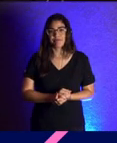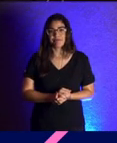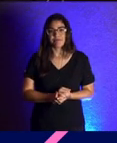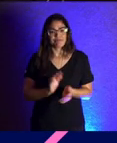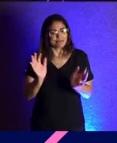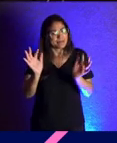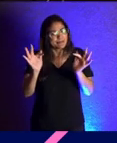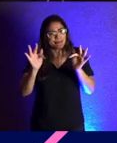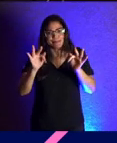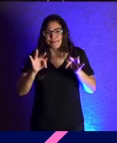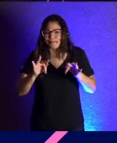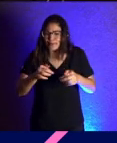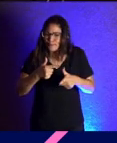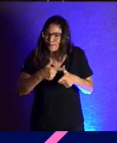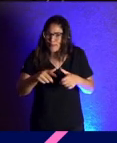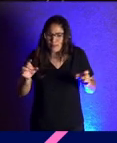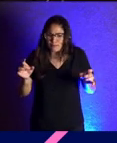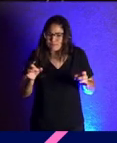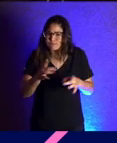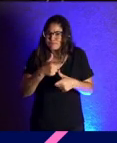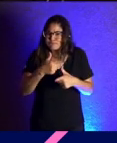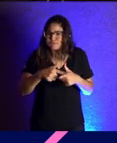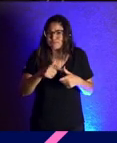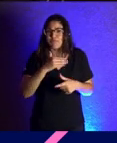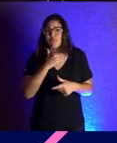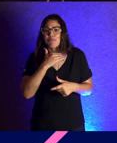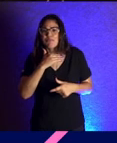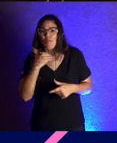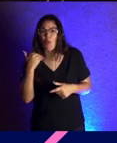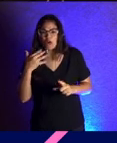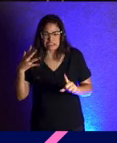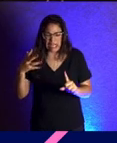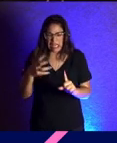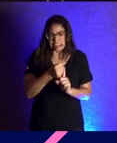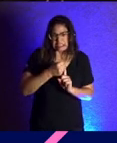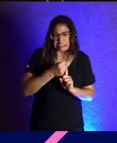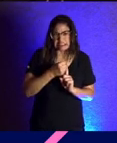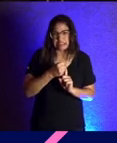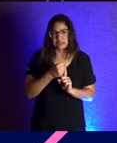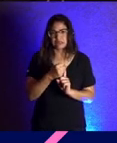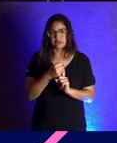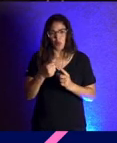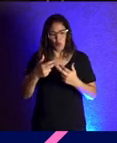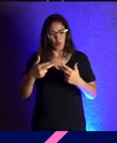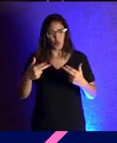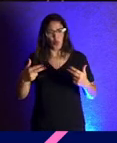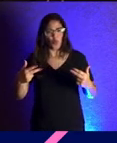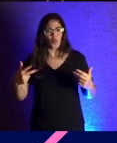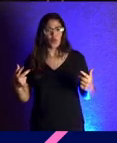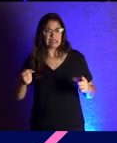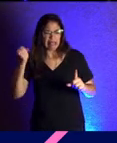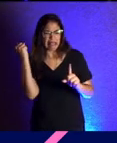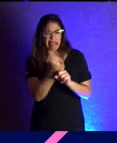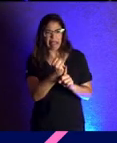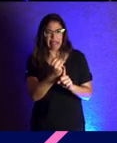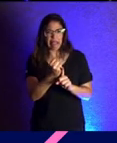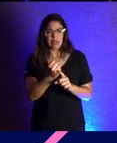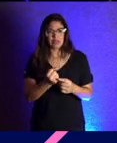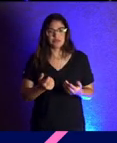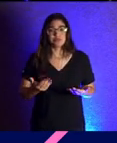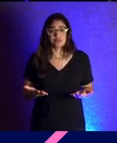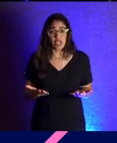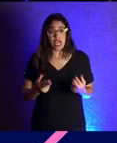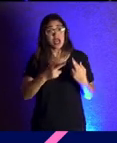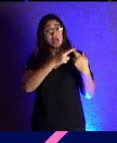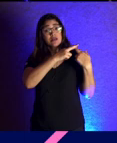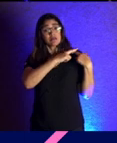pero como nuestro secuestro hace que tenemos un equipo de ser responsables pues finalmente le van